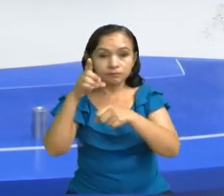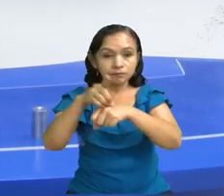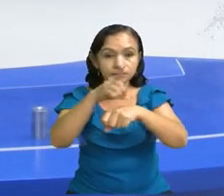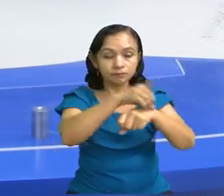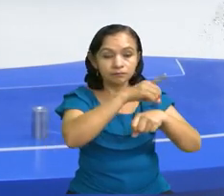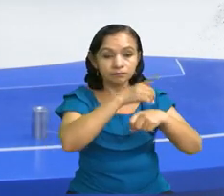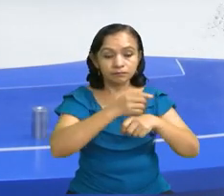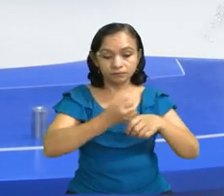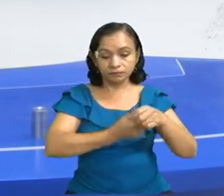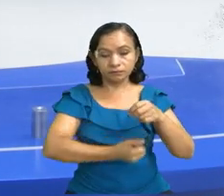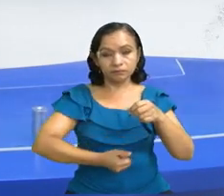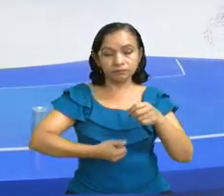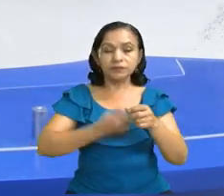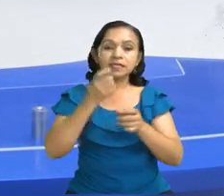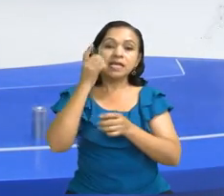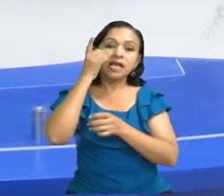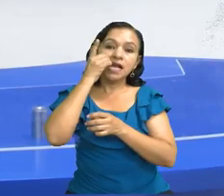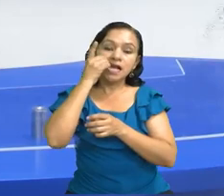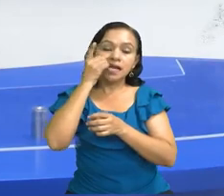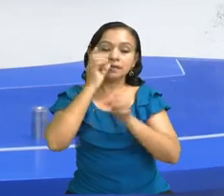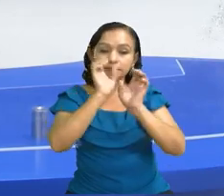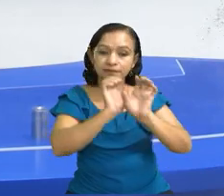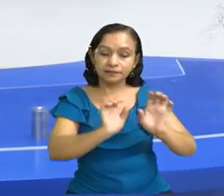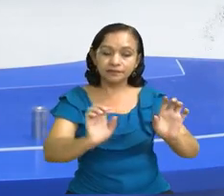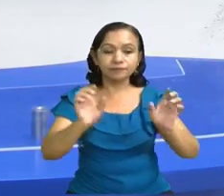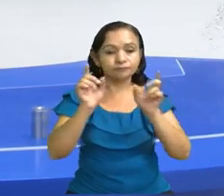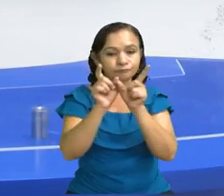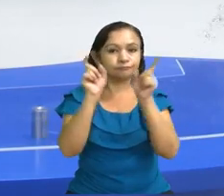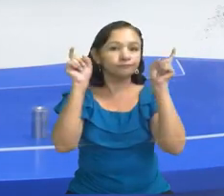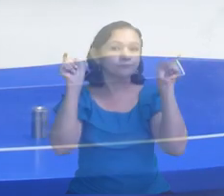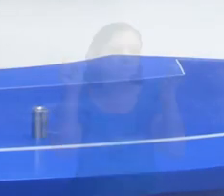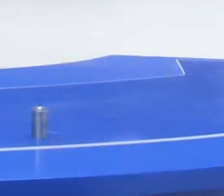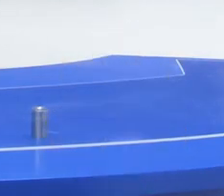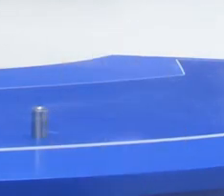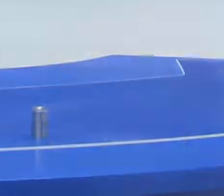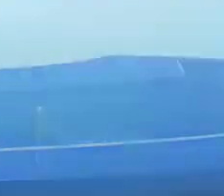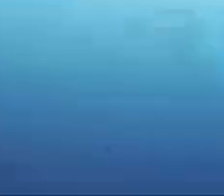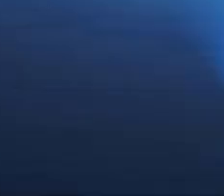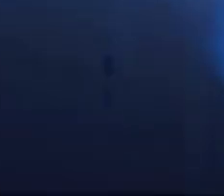de ultrasonidos, odontología, pediatría y ginecología.